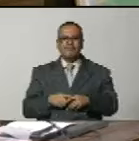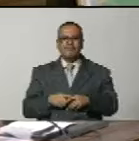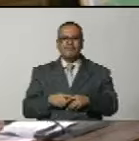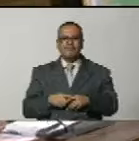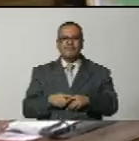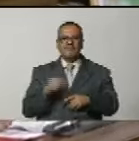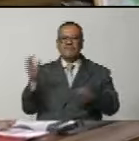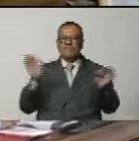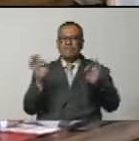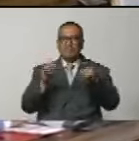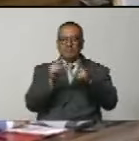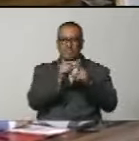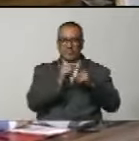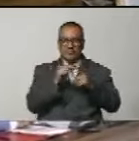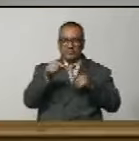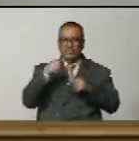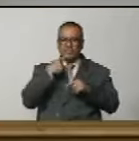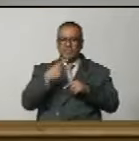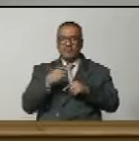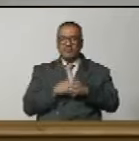Nadie más nos va dar el derecho a palabra.